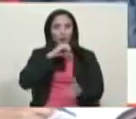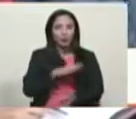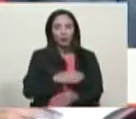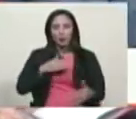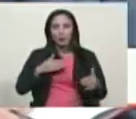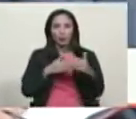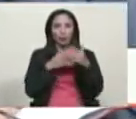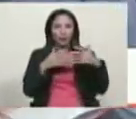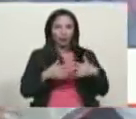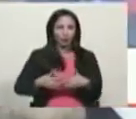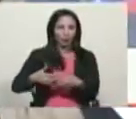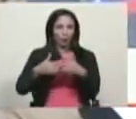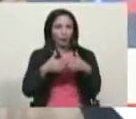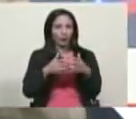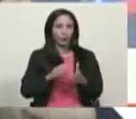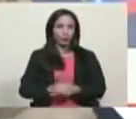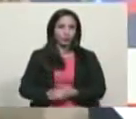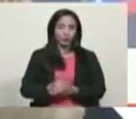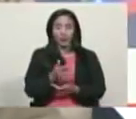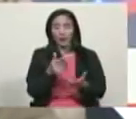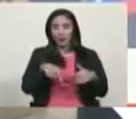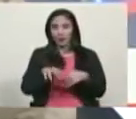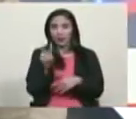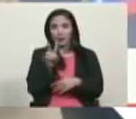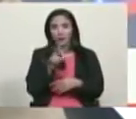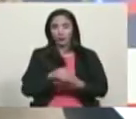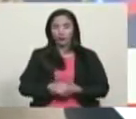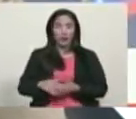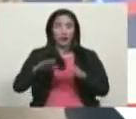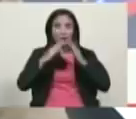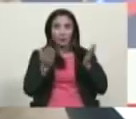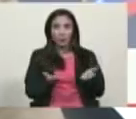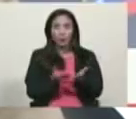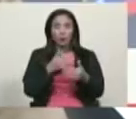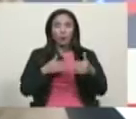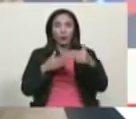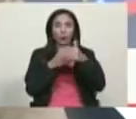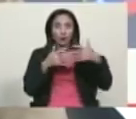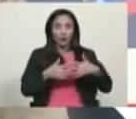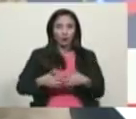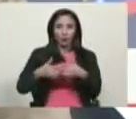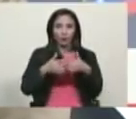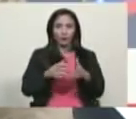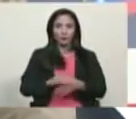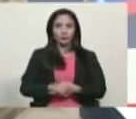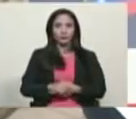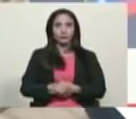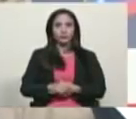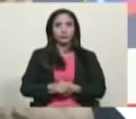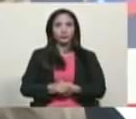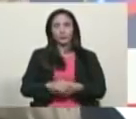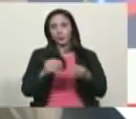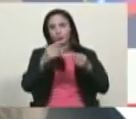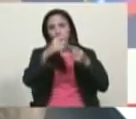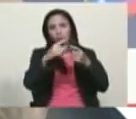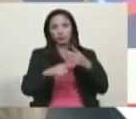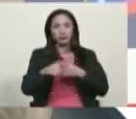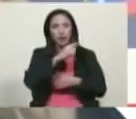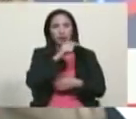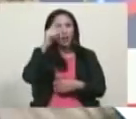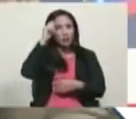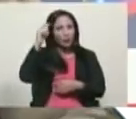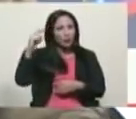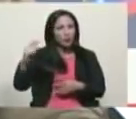antiimperialismo en América y en el mundo, mucho antes que Marx, Engels, Lenin y muchos